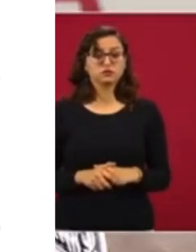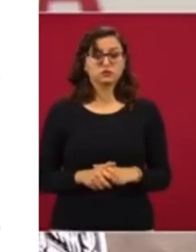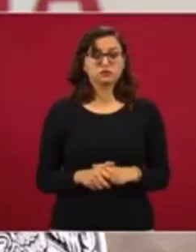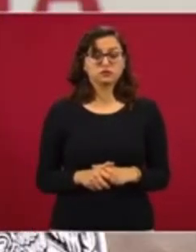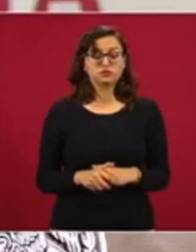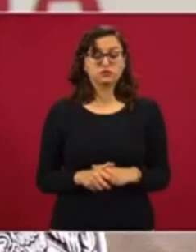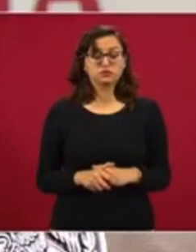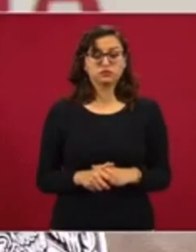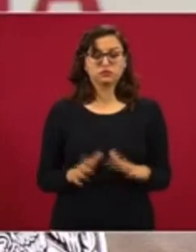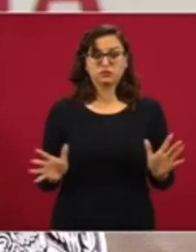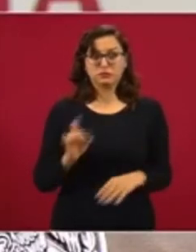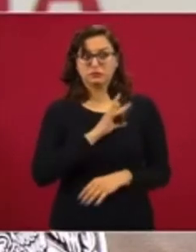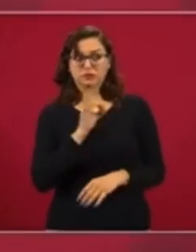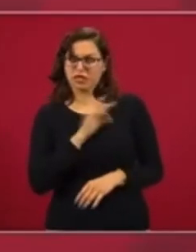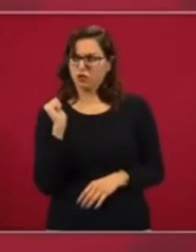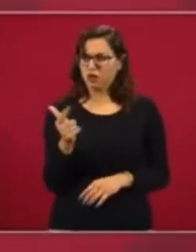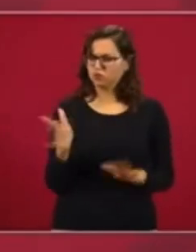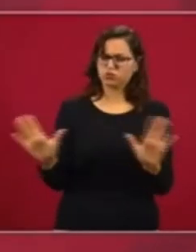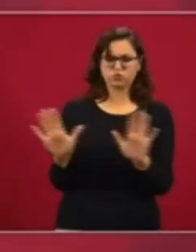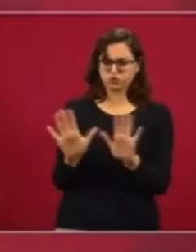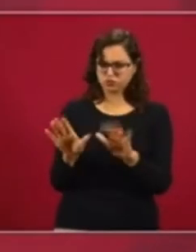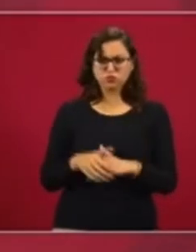se dejen intimidar,